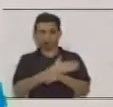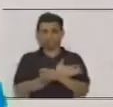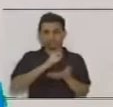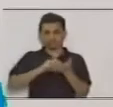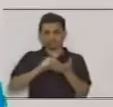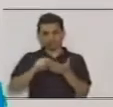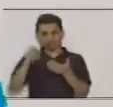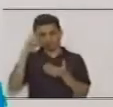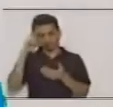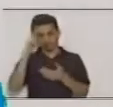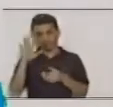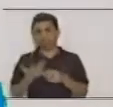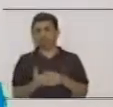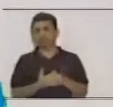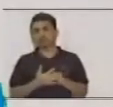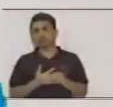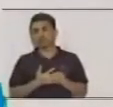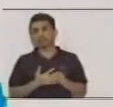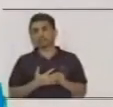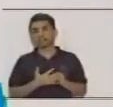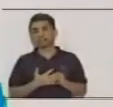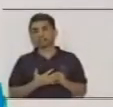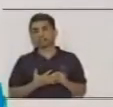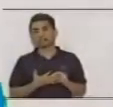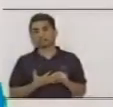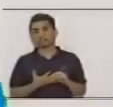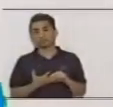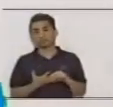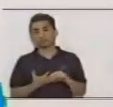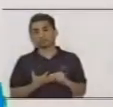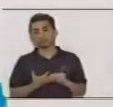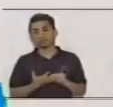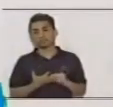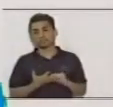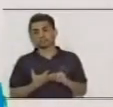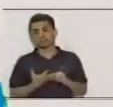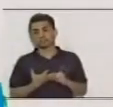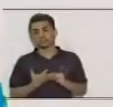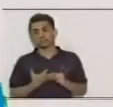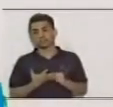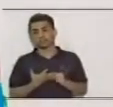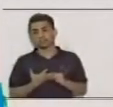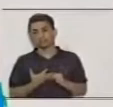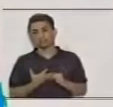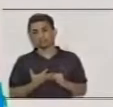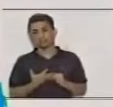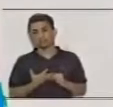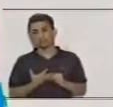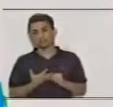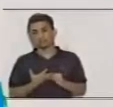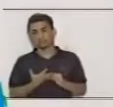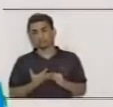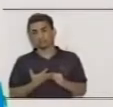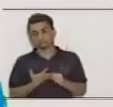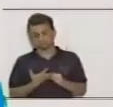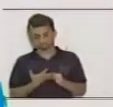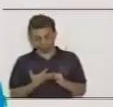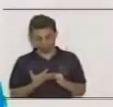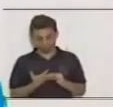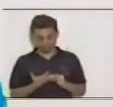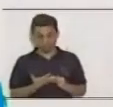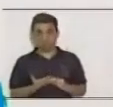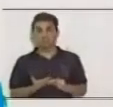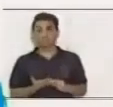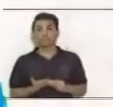apuntes. Muy bien, tiene que ser el doble producto, ¿verdad? Aquí se los tengo de una vez. ¿El doble producto